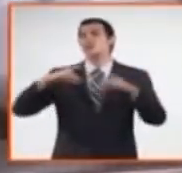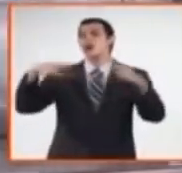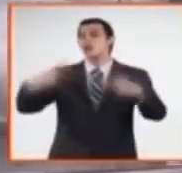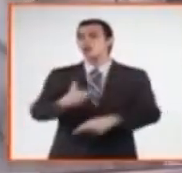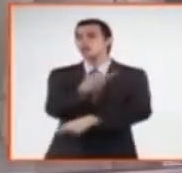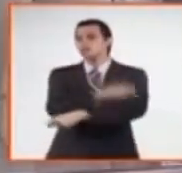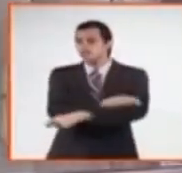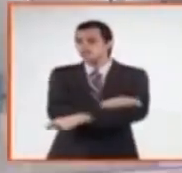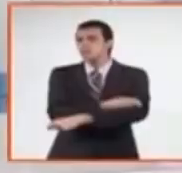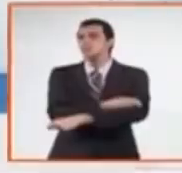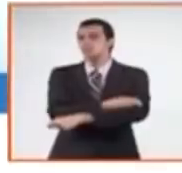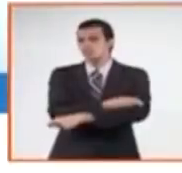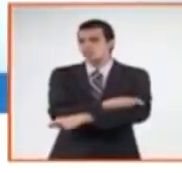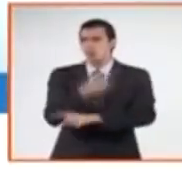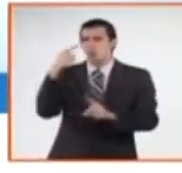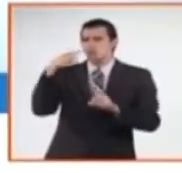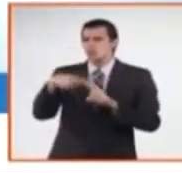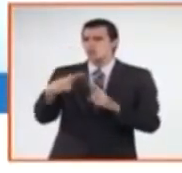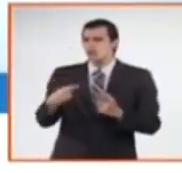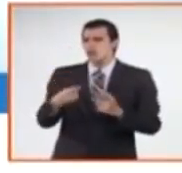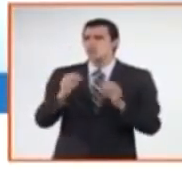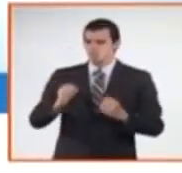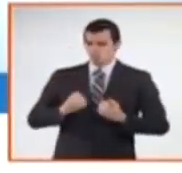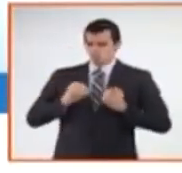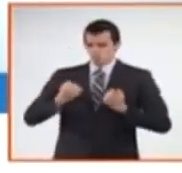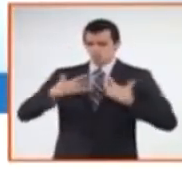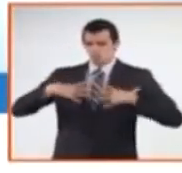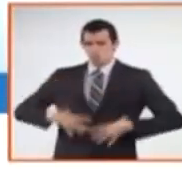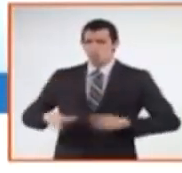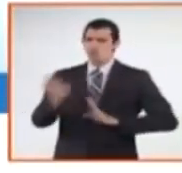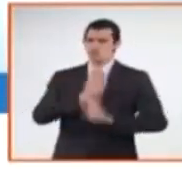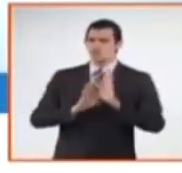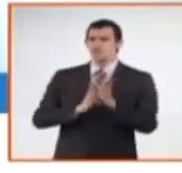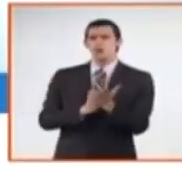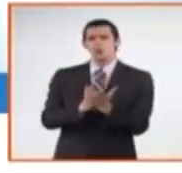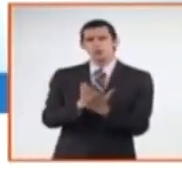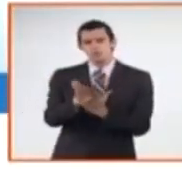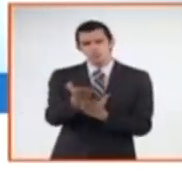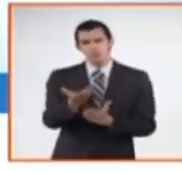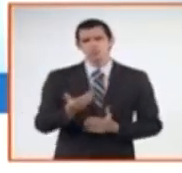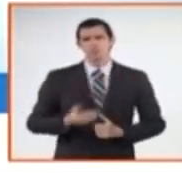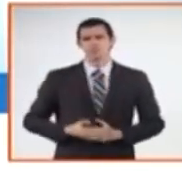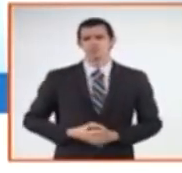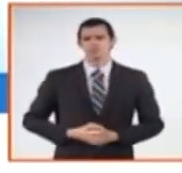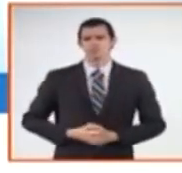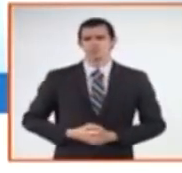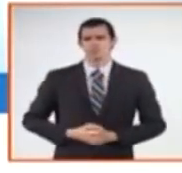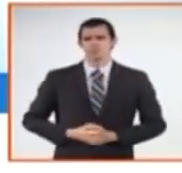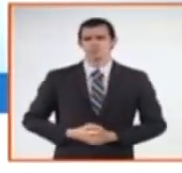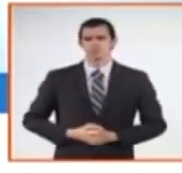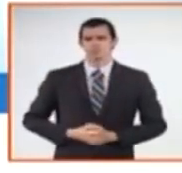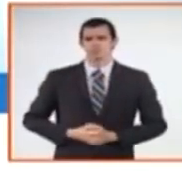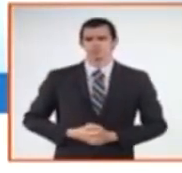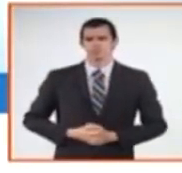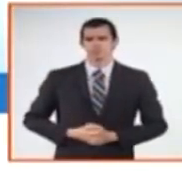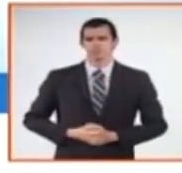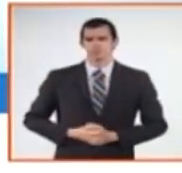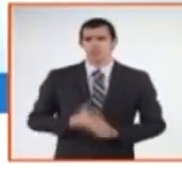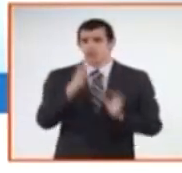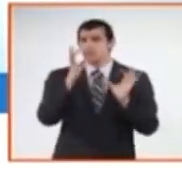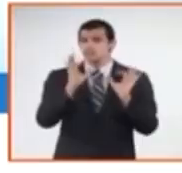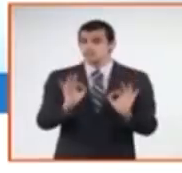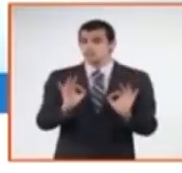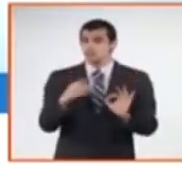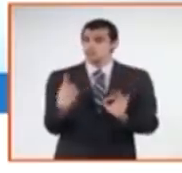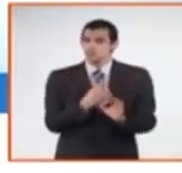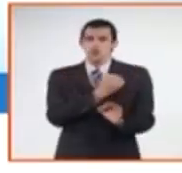tiempo y que la inmunidad puede haber puede haber descendido entonces este concepto lo vamos a desarrollar del